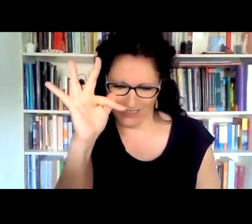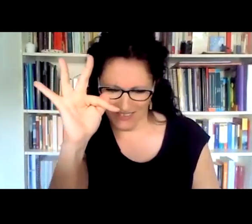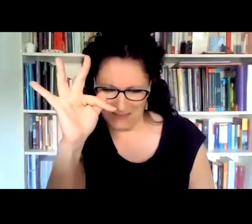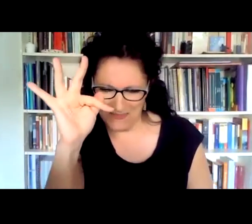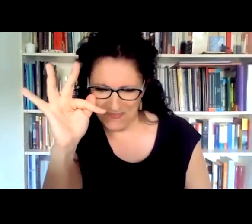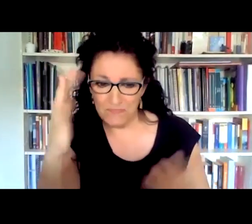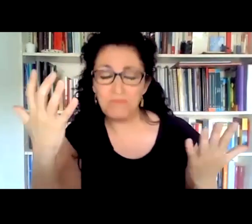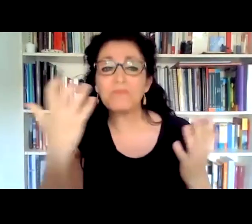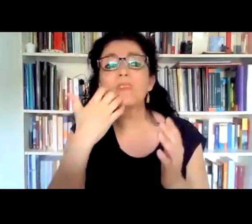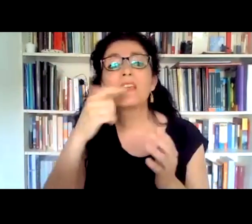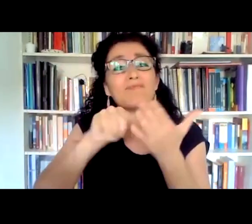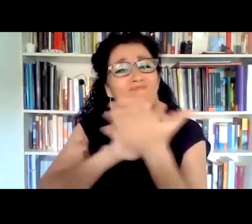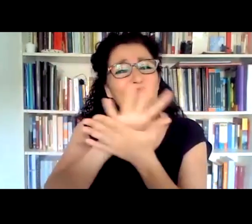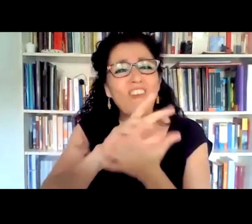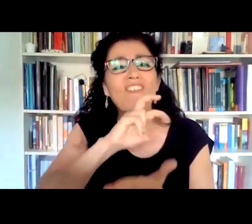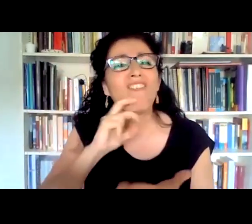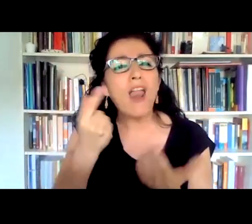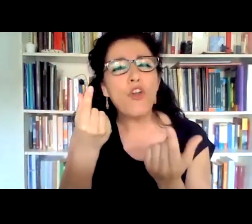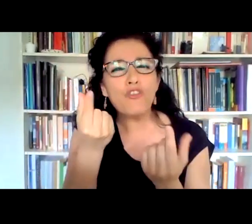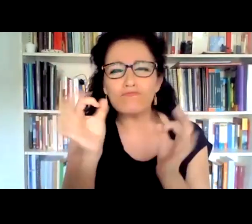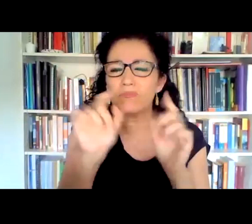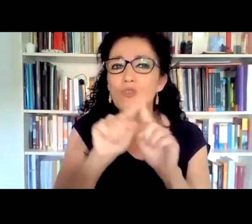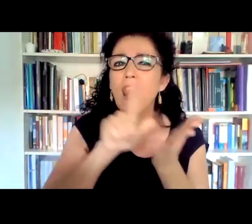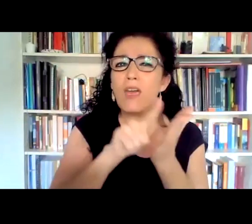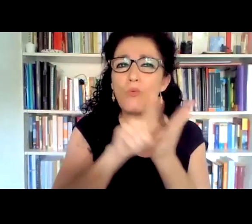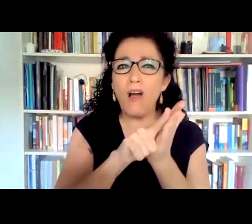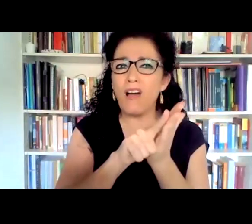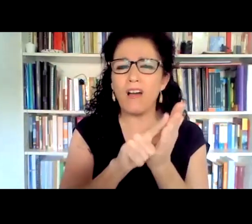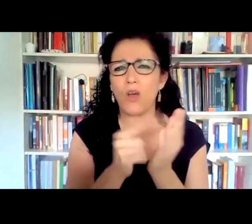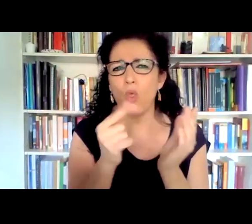relación con las actitudes lingüísticas hacia esta lengua son muy positivas.